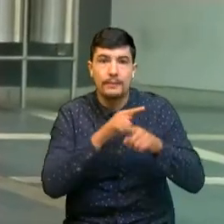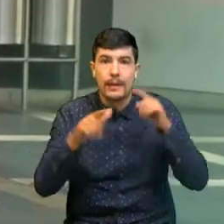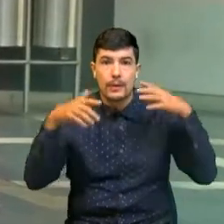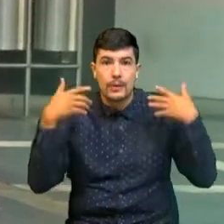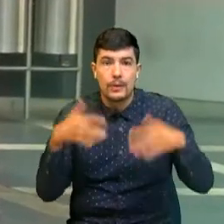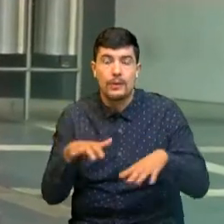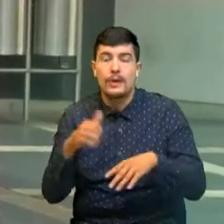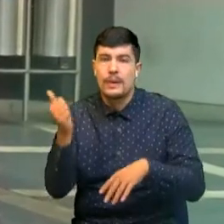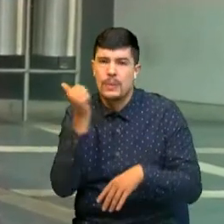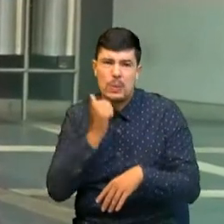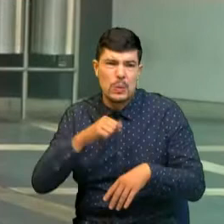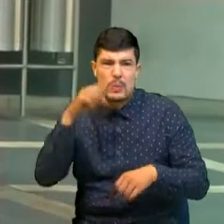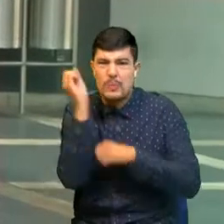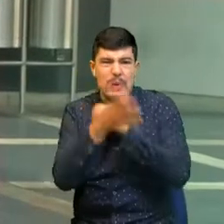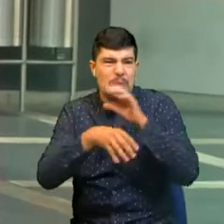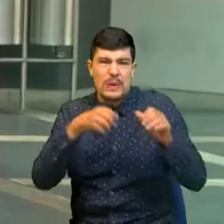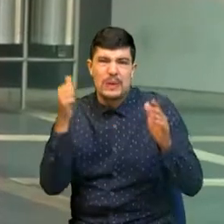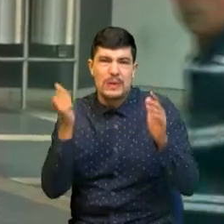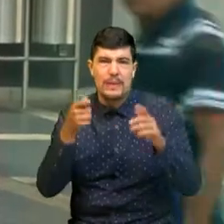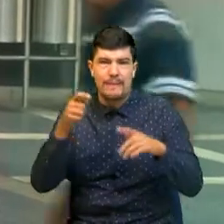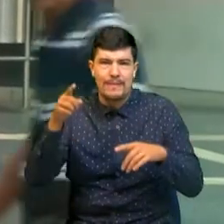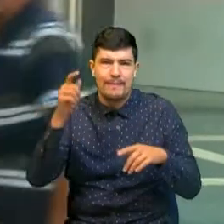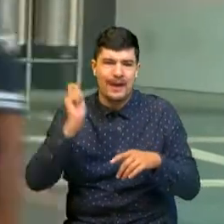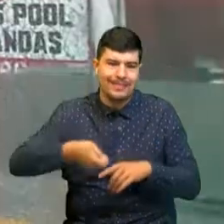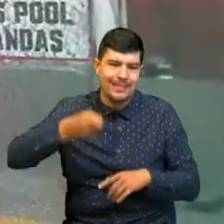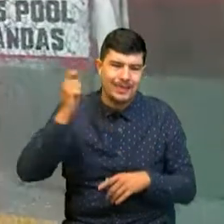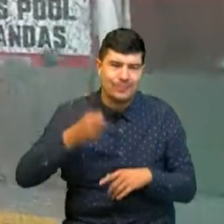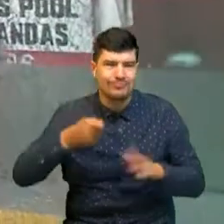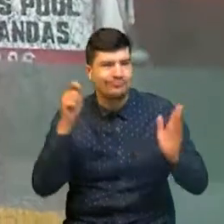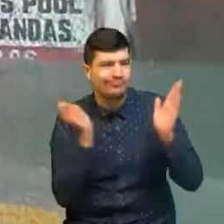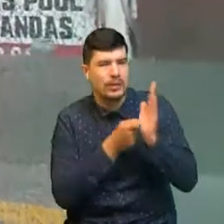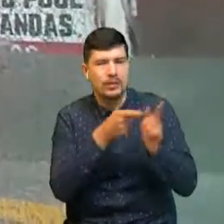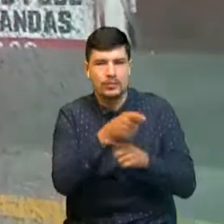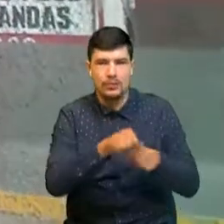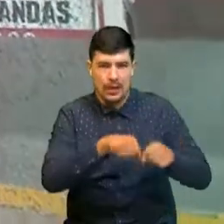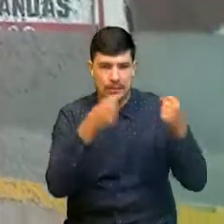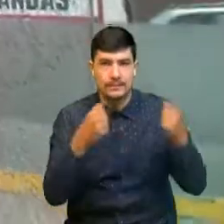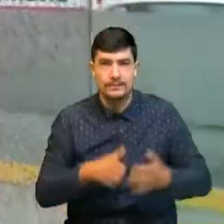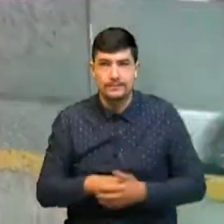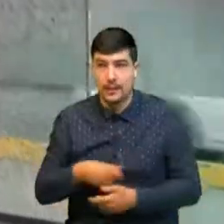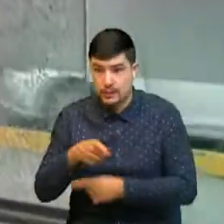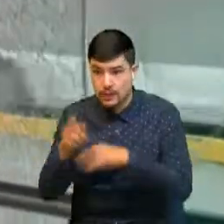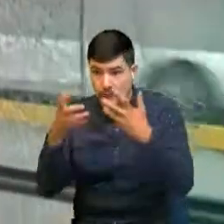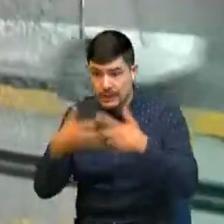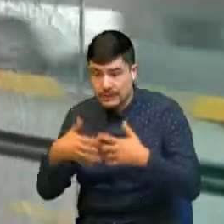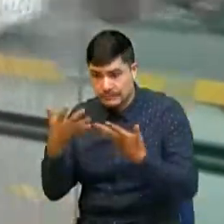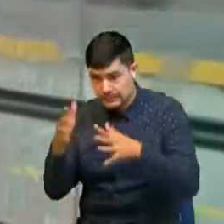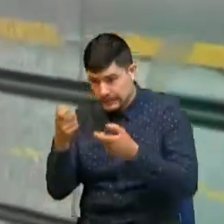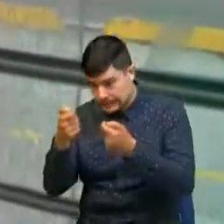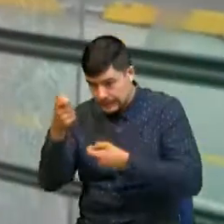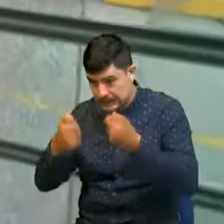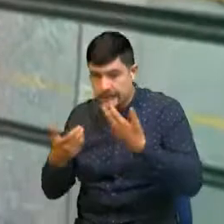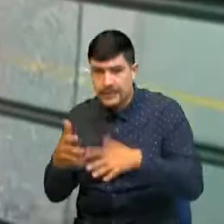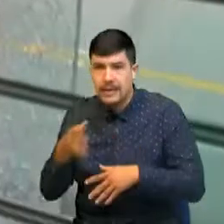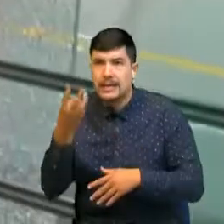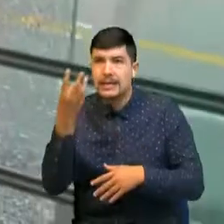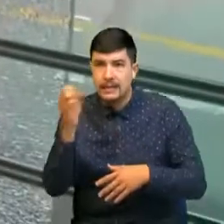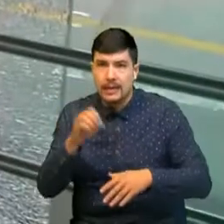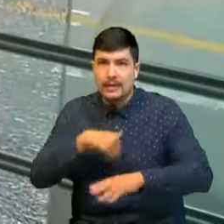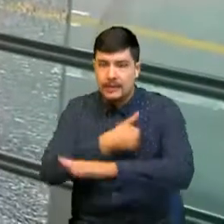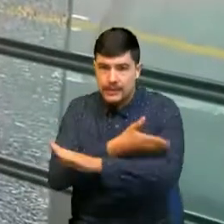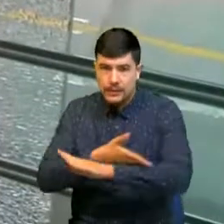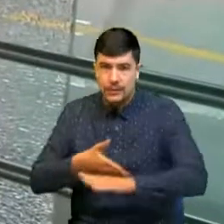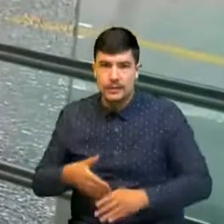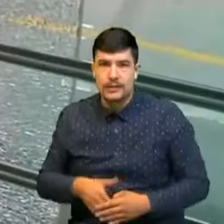con elementos contundentes y rompieron pues obviamente los vídeos de estas estaciones la empresa calcula que los daños superan los 30 millones de